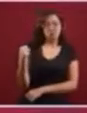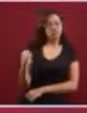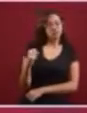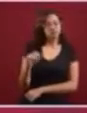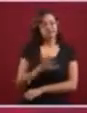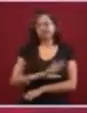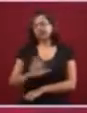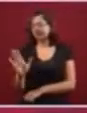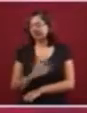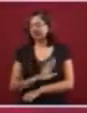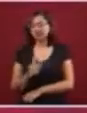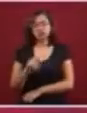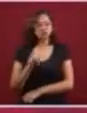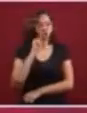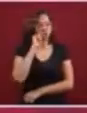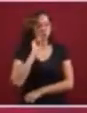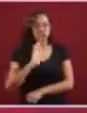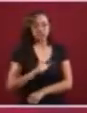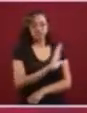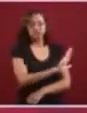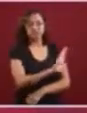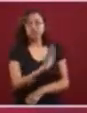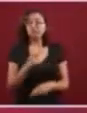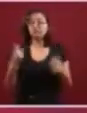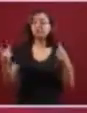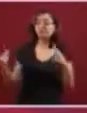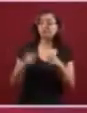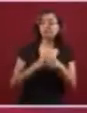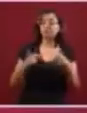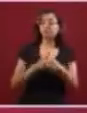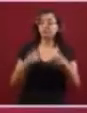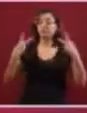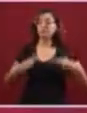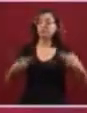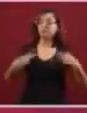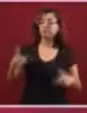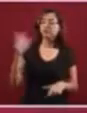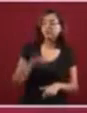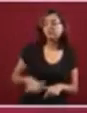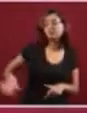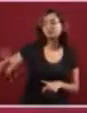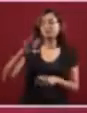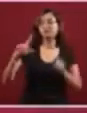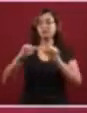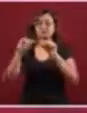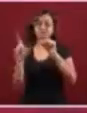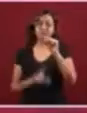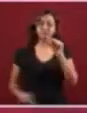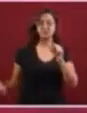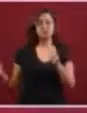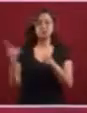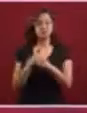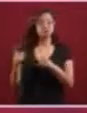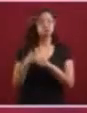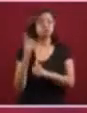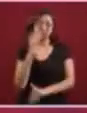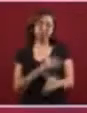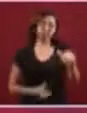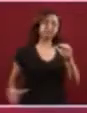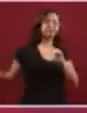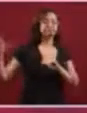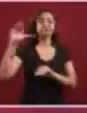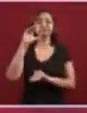es el interés general, es el interés de la nación lo que prevalece.